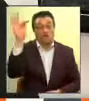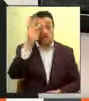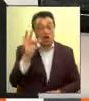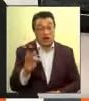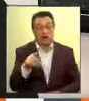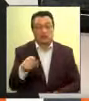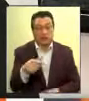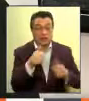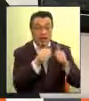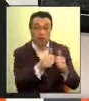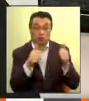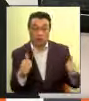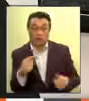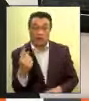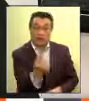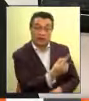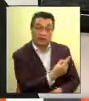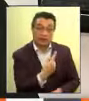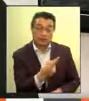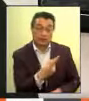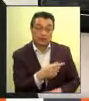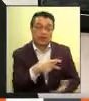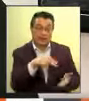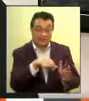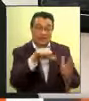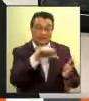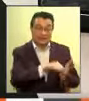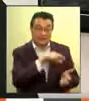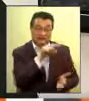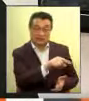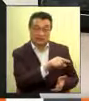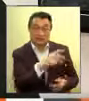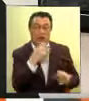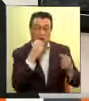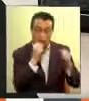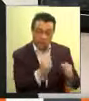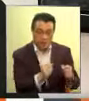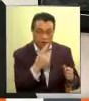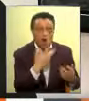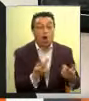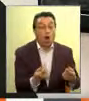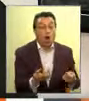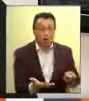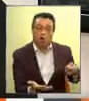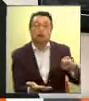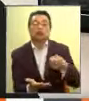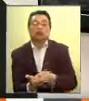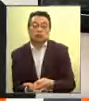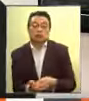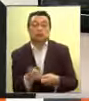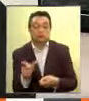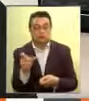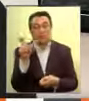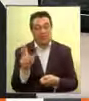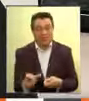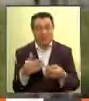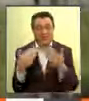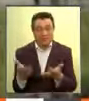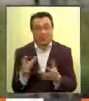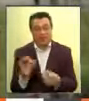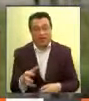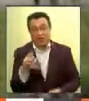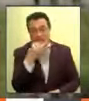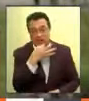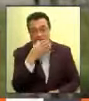las autoridades, ¿no es cierto?, del nivel central, para que ellos puedan ver la manera de financiar. De alguna manera, el paciente tiene que recibir su medicación.